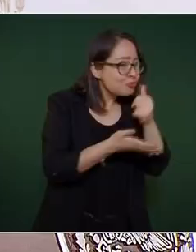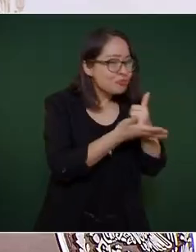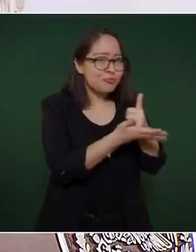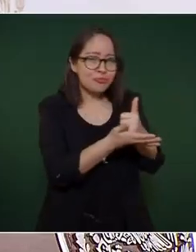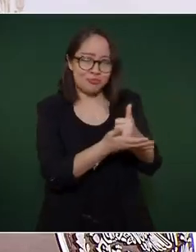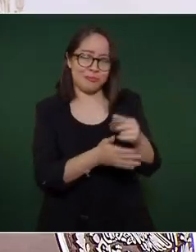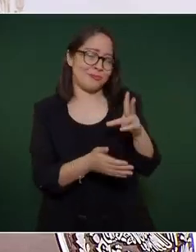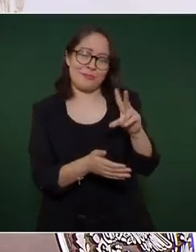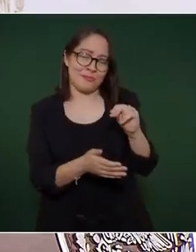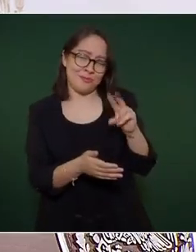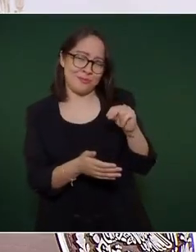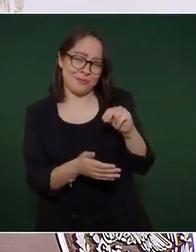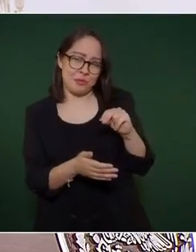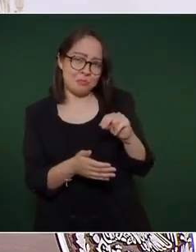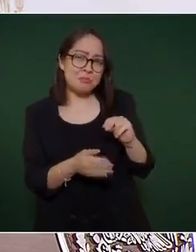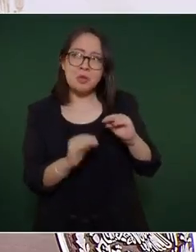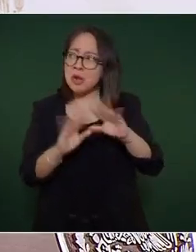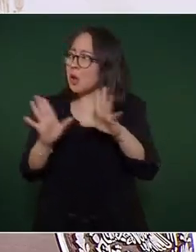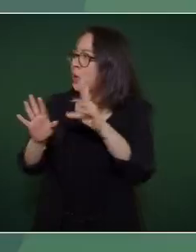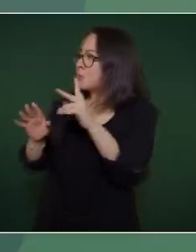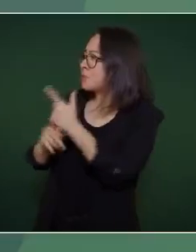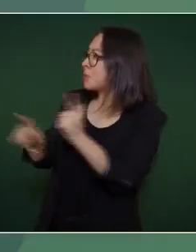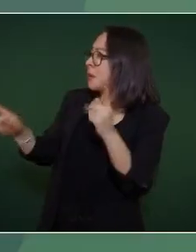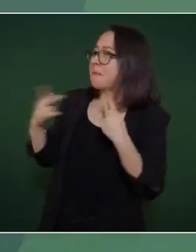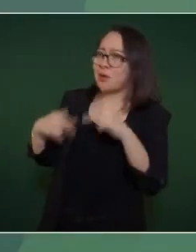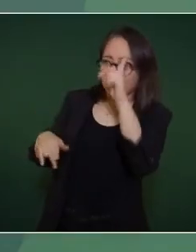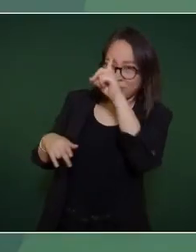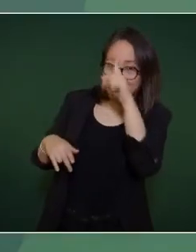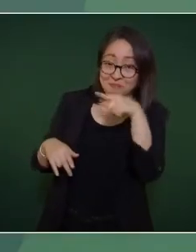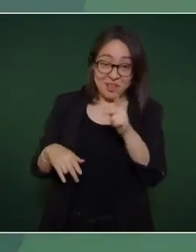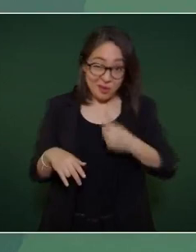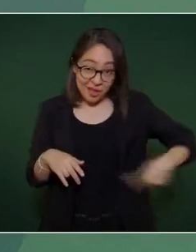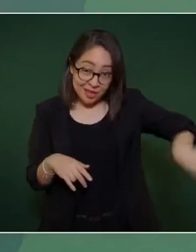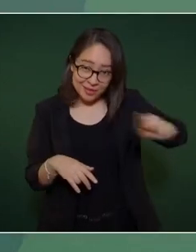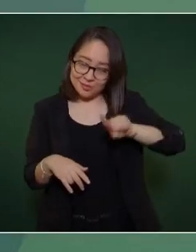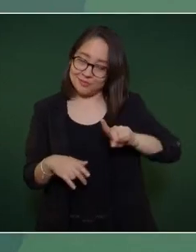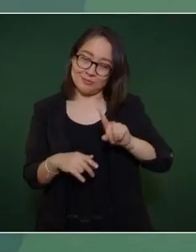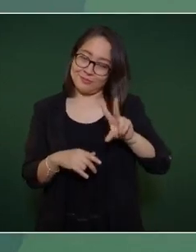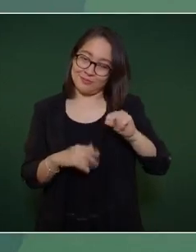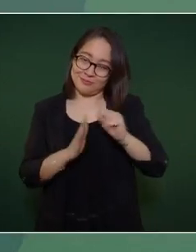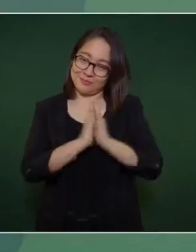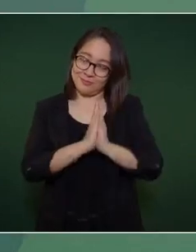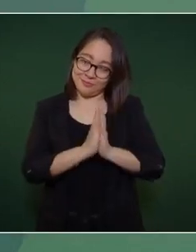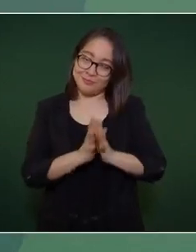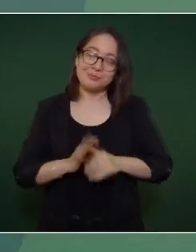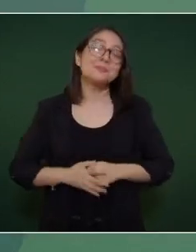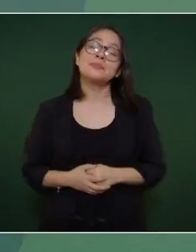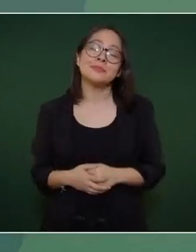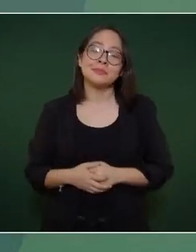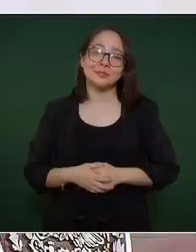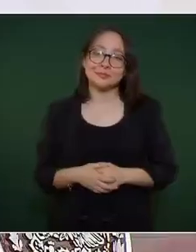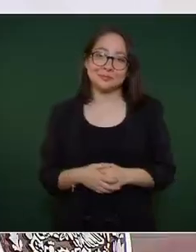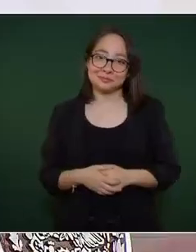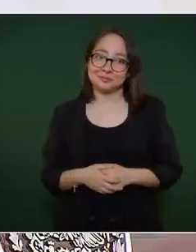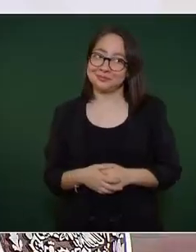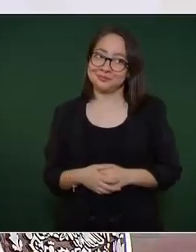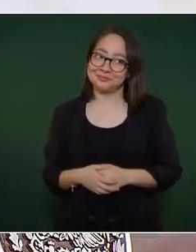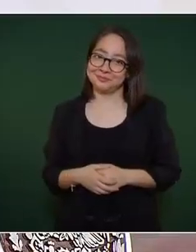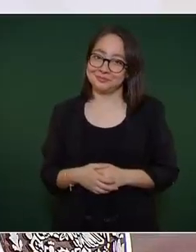le da consejo a cualquier persona, pero no es para tanto, ¿no? No es para tanto.